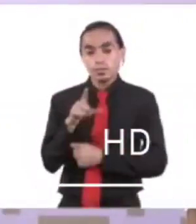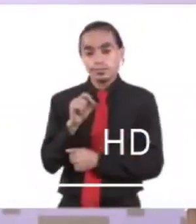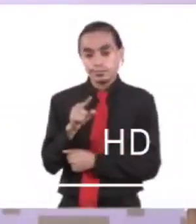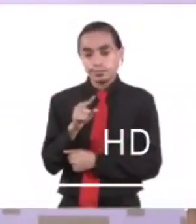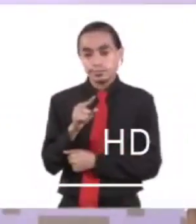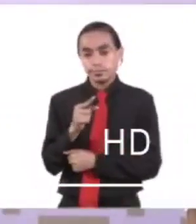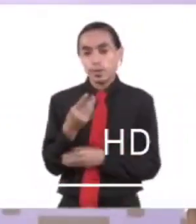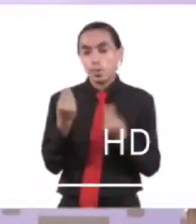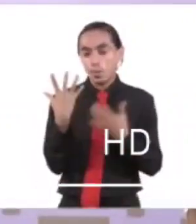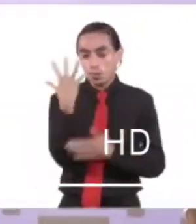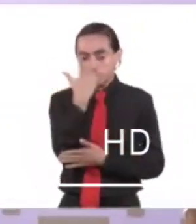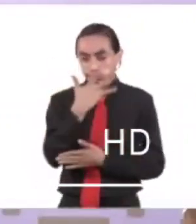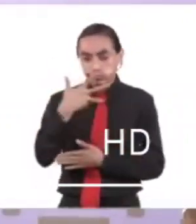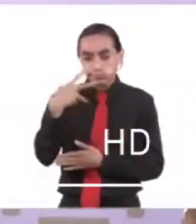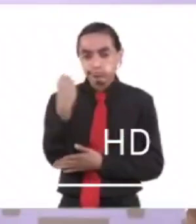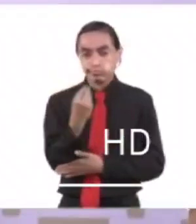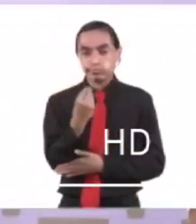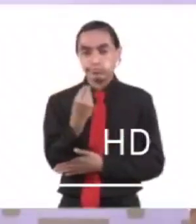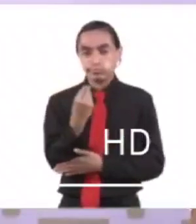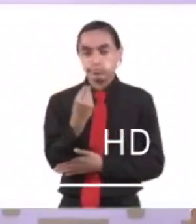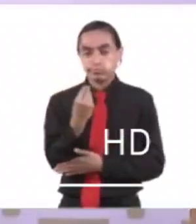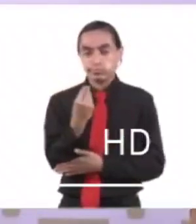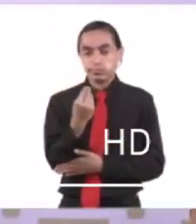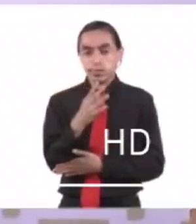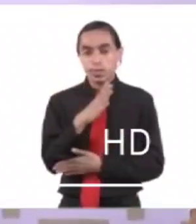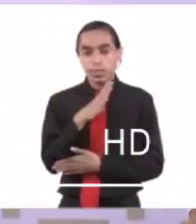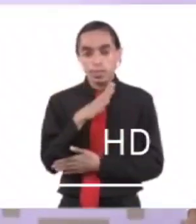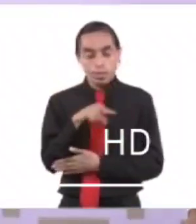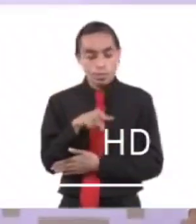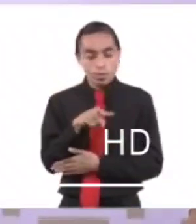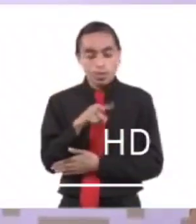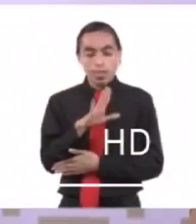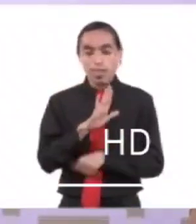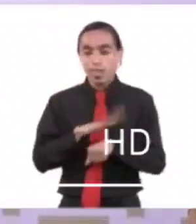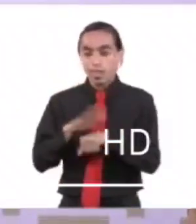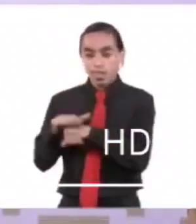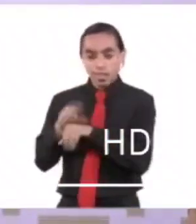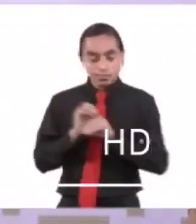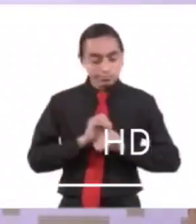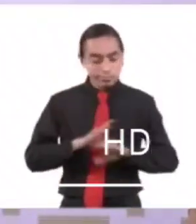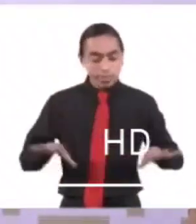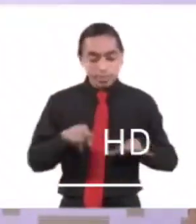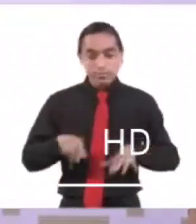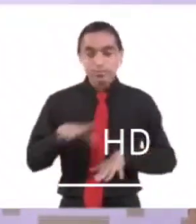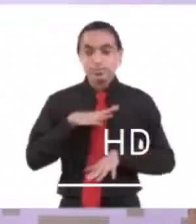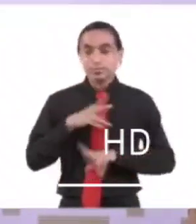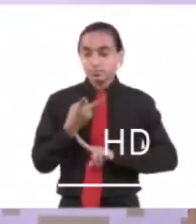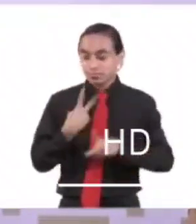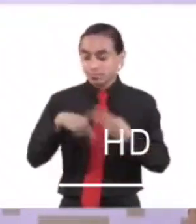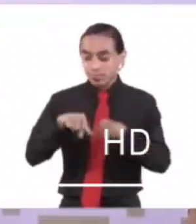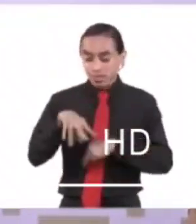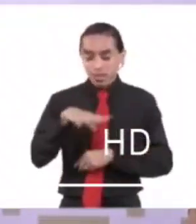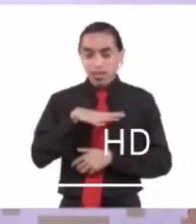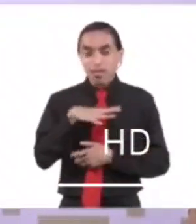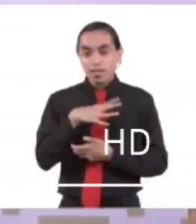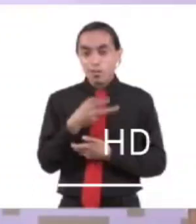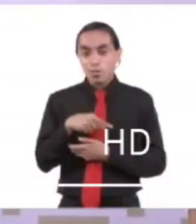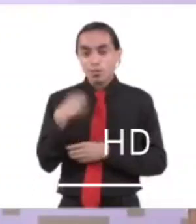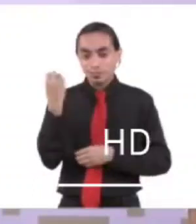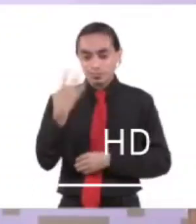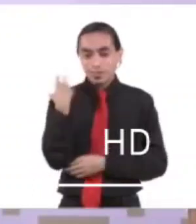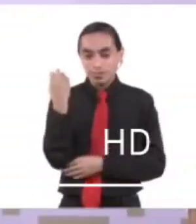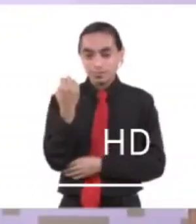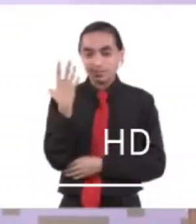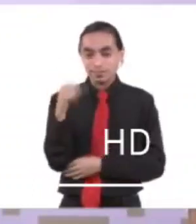muy bonito y muy hermoso ver la convocatoria de Carlos en un evento como este,